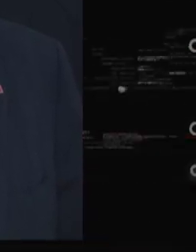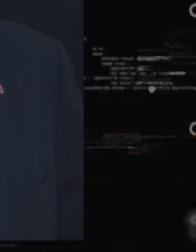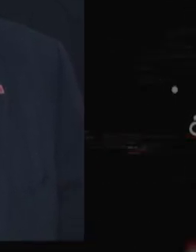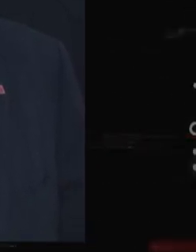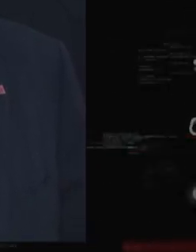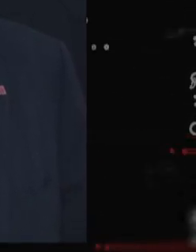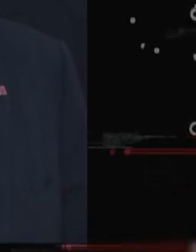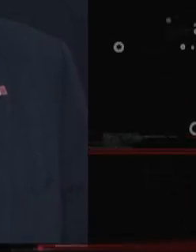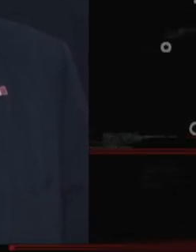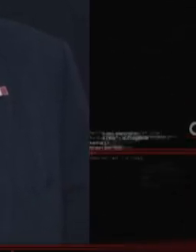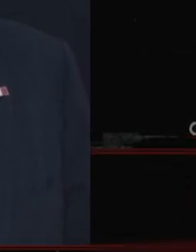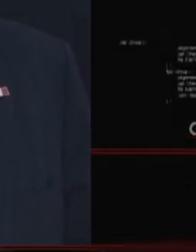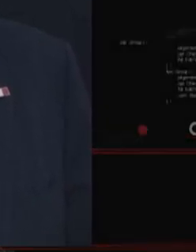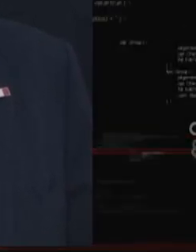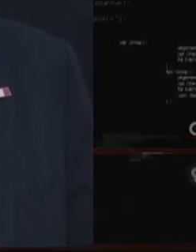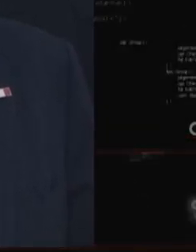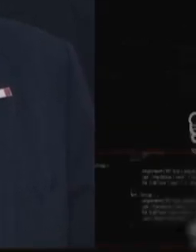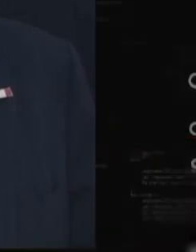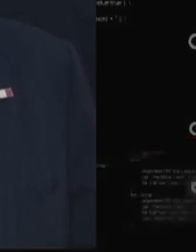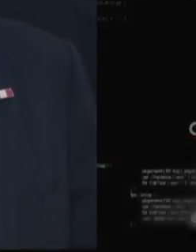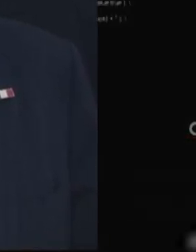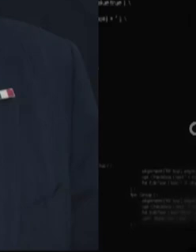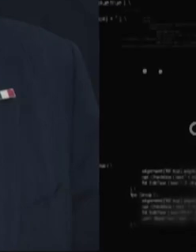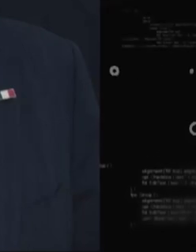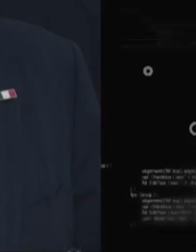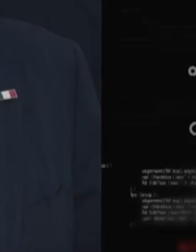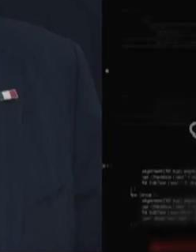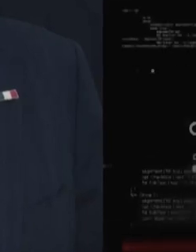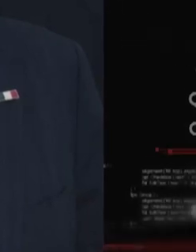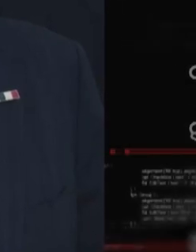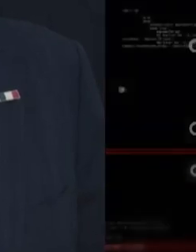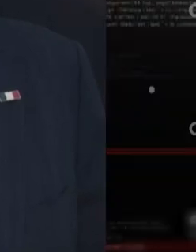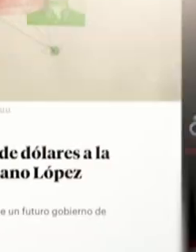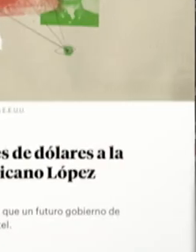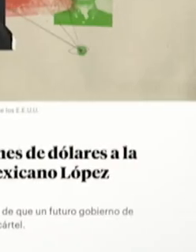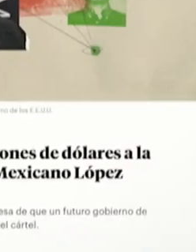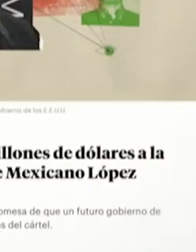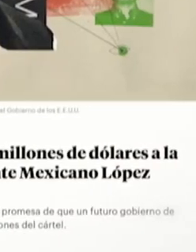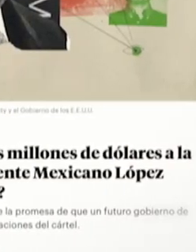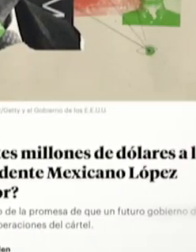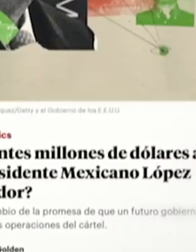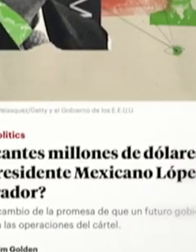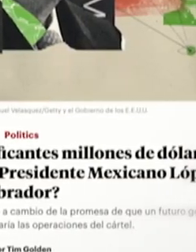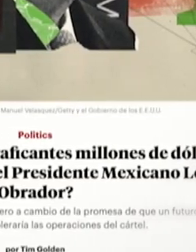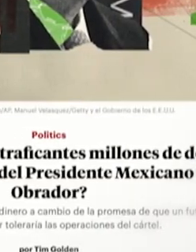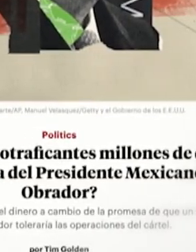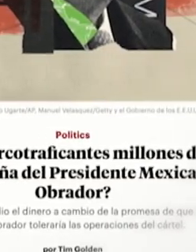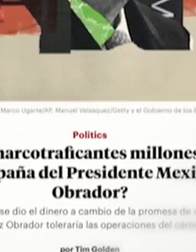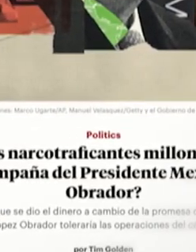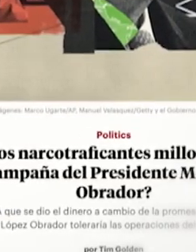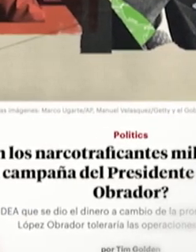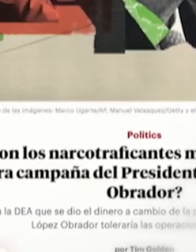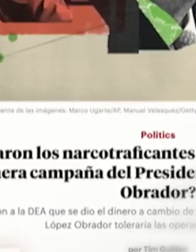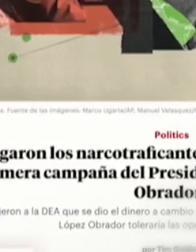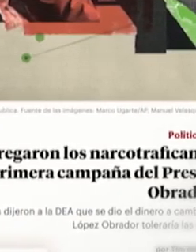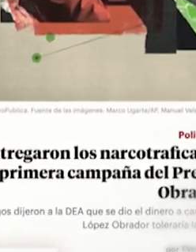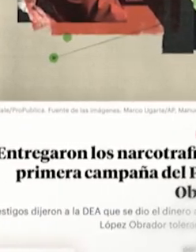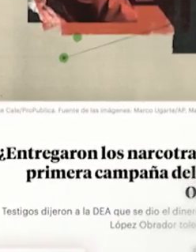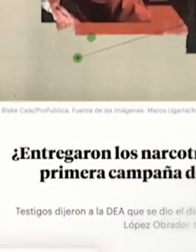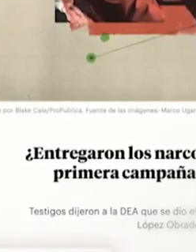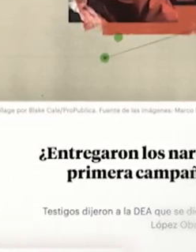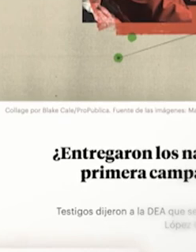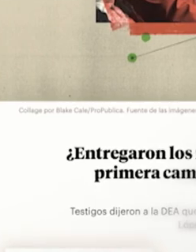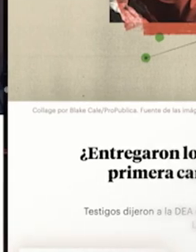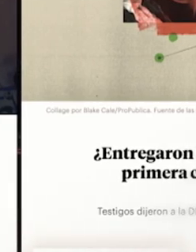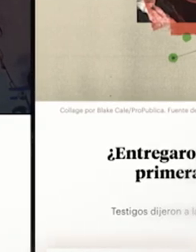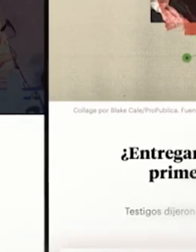García Luna, mientras la DEA y el gobierno de México investigaban a López Obrador, el secretario de Seguridad Pública de